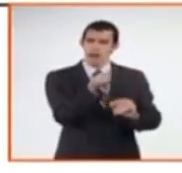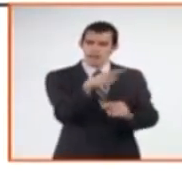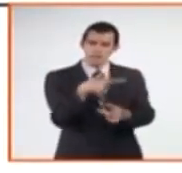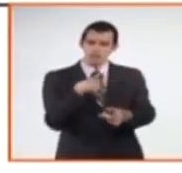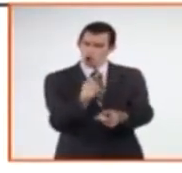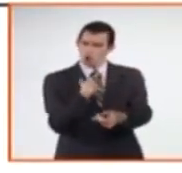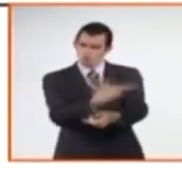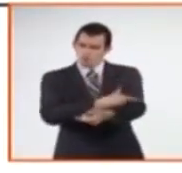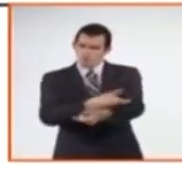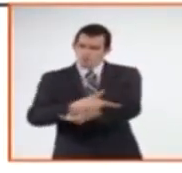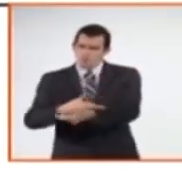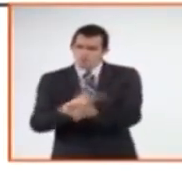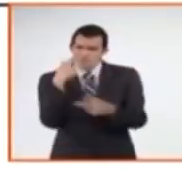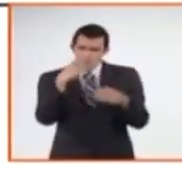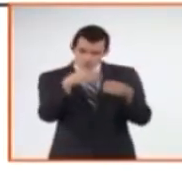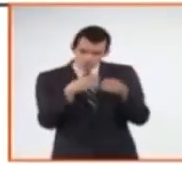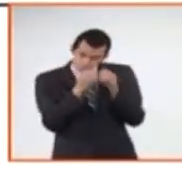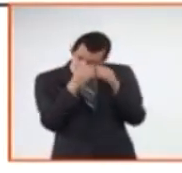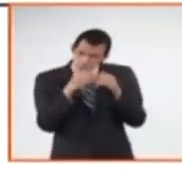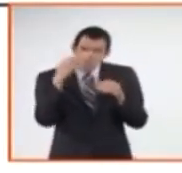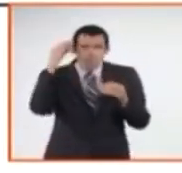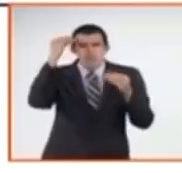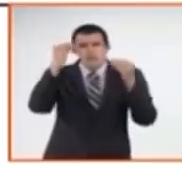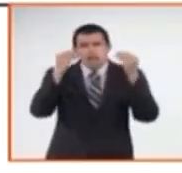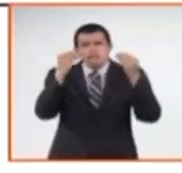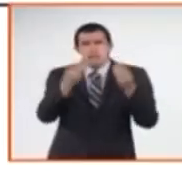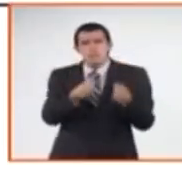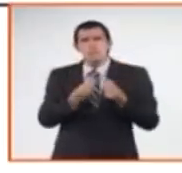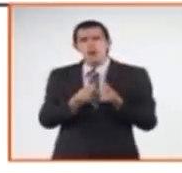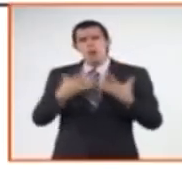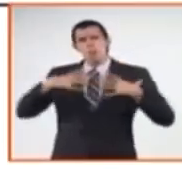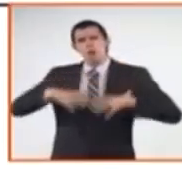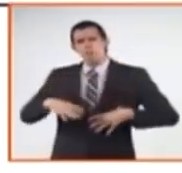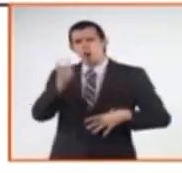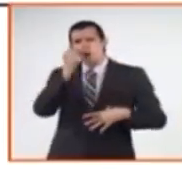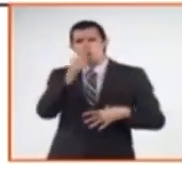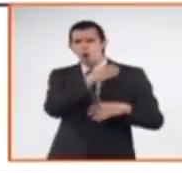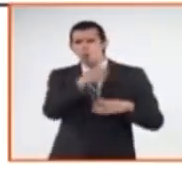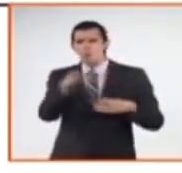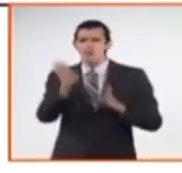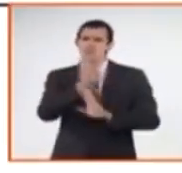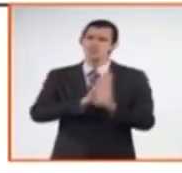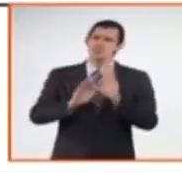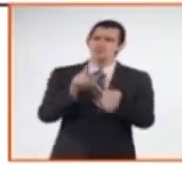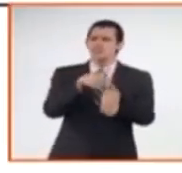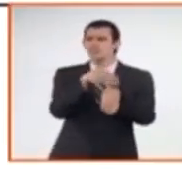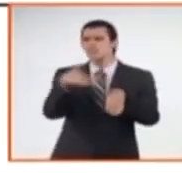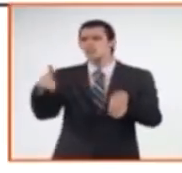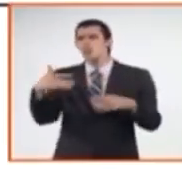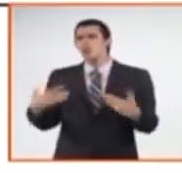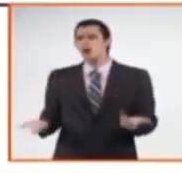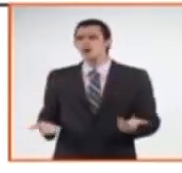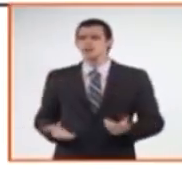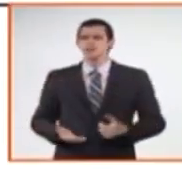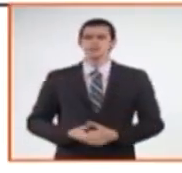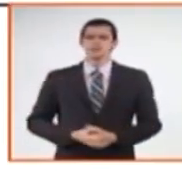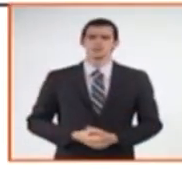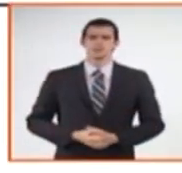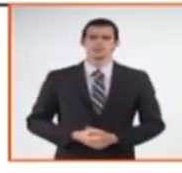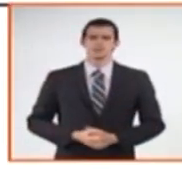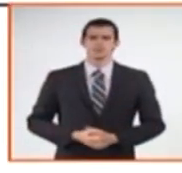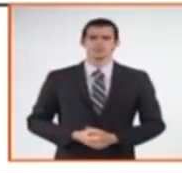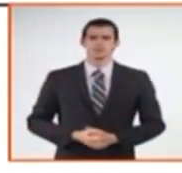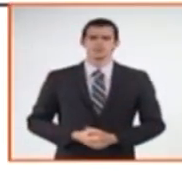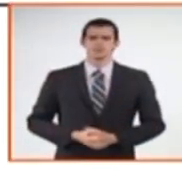niveles que consideramos de una respuesta positiva es la gráfica de la izquierda y la gráfica de la derecha muestra que